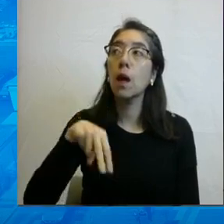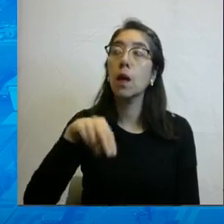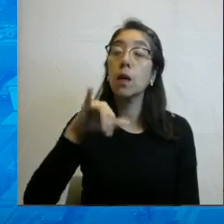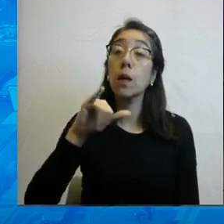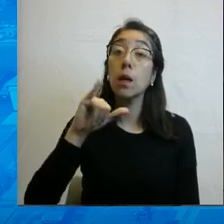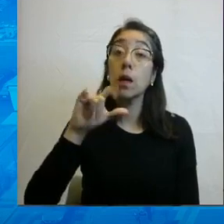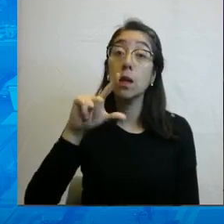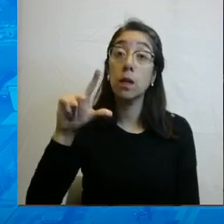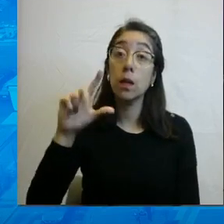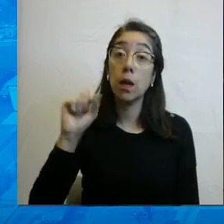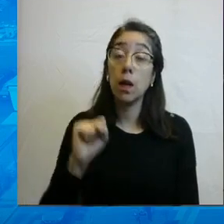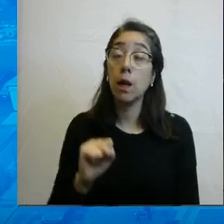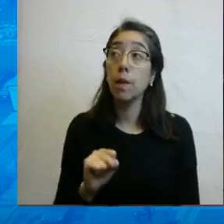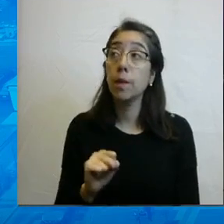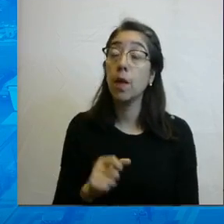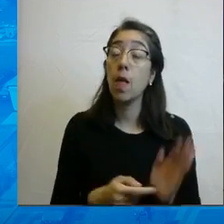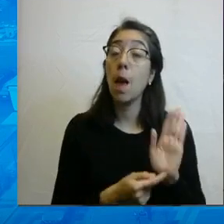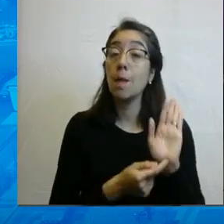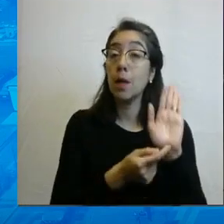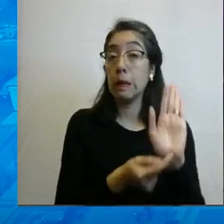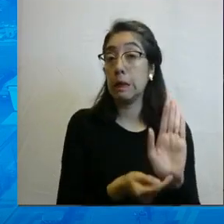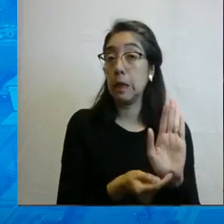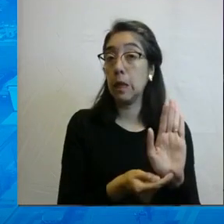presenta y nos cuenta